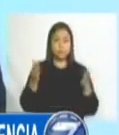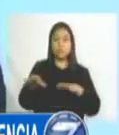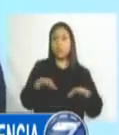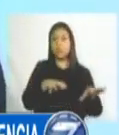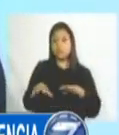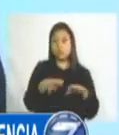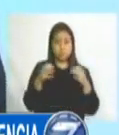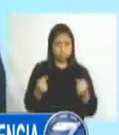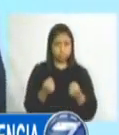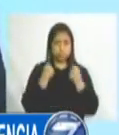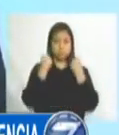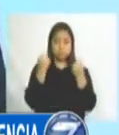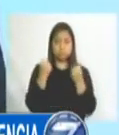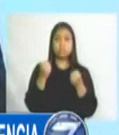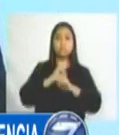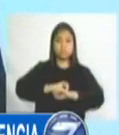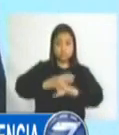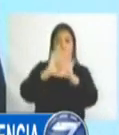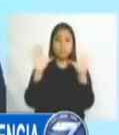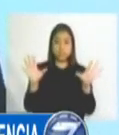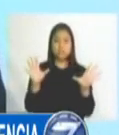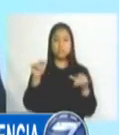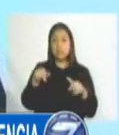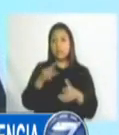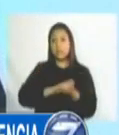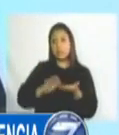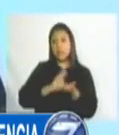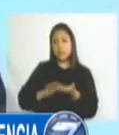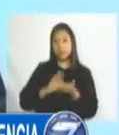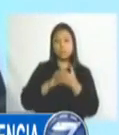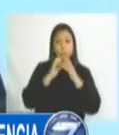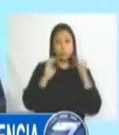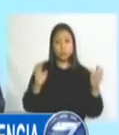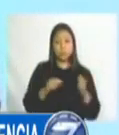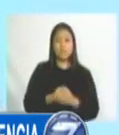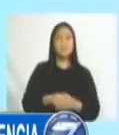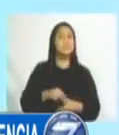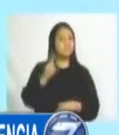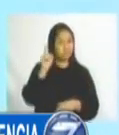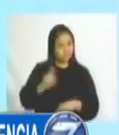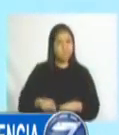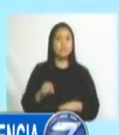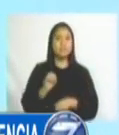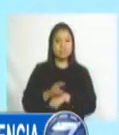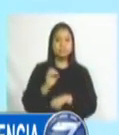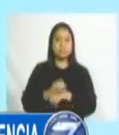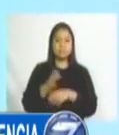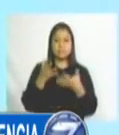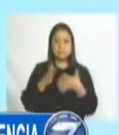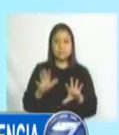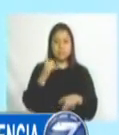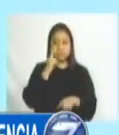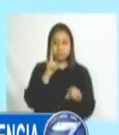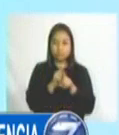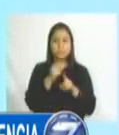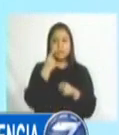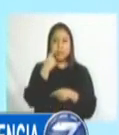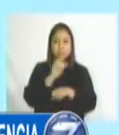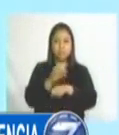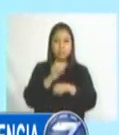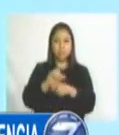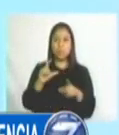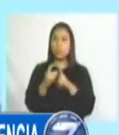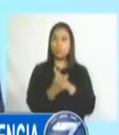que fortalezcan la transparencia en el gasto público. Hay que fomentar, y hemos preocupado de fomentar, la cultura de